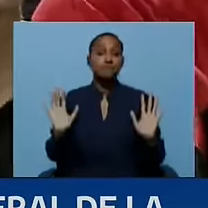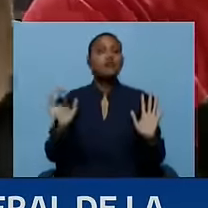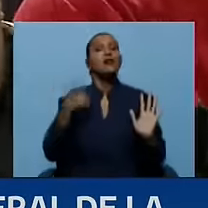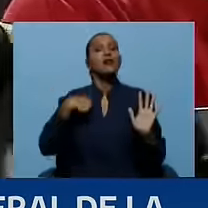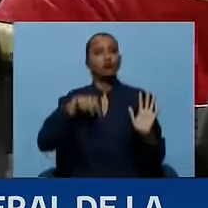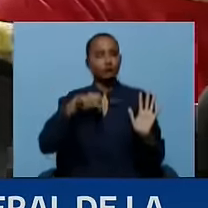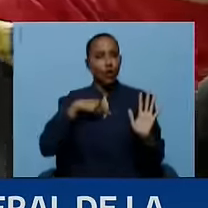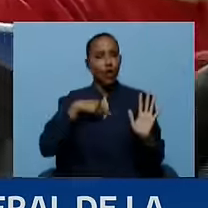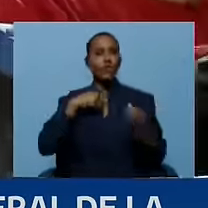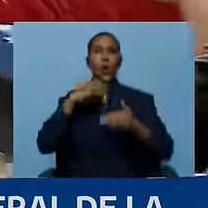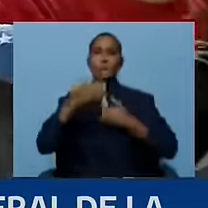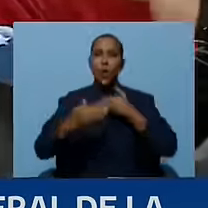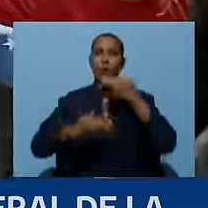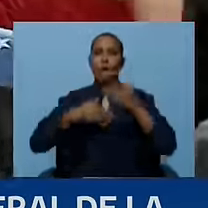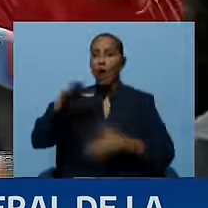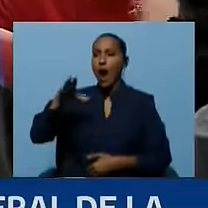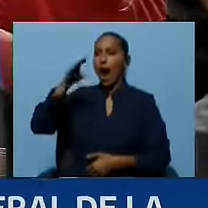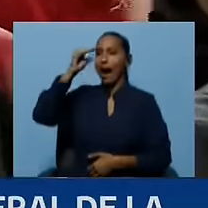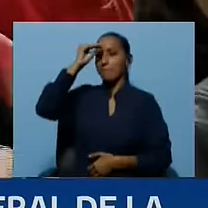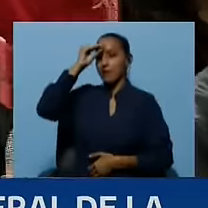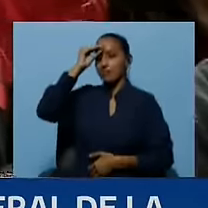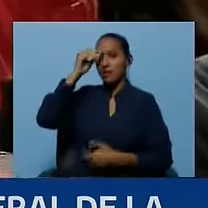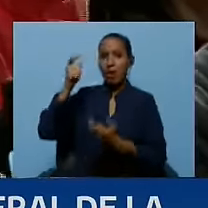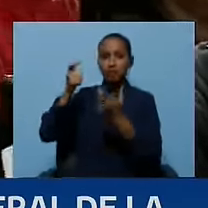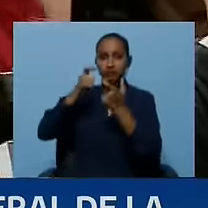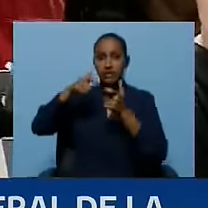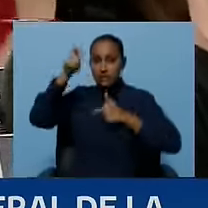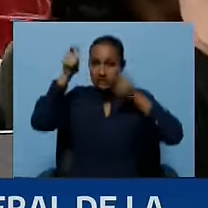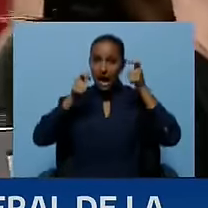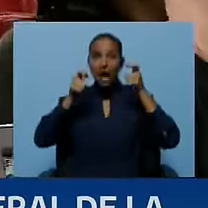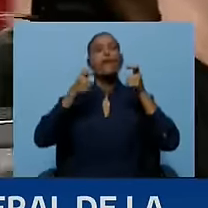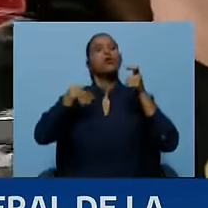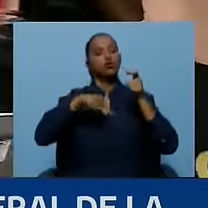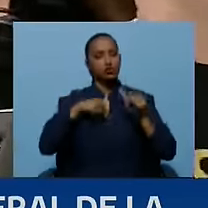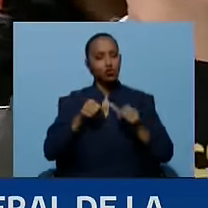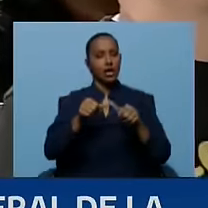madurado para llegar a este punto de crecimiento.